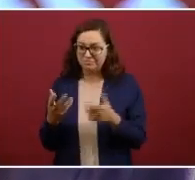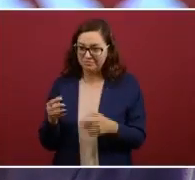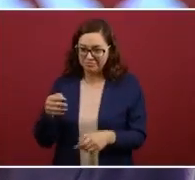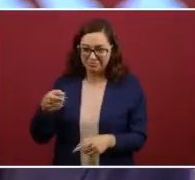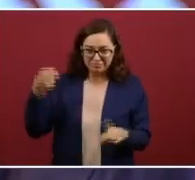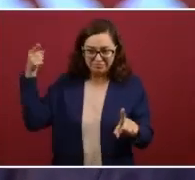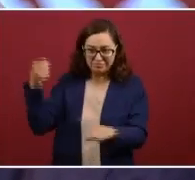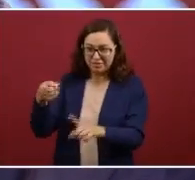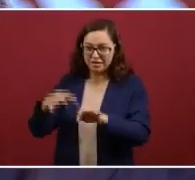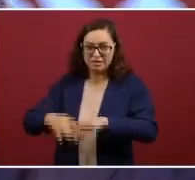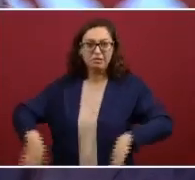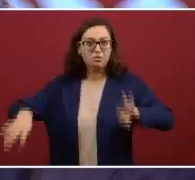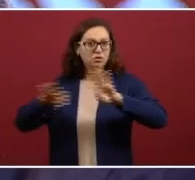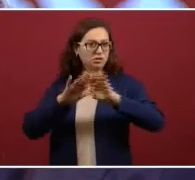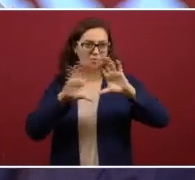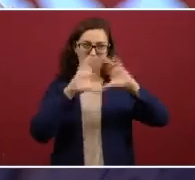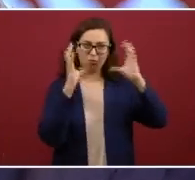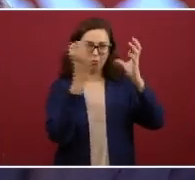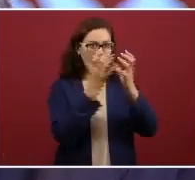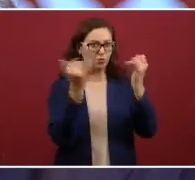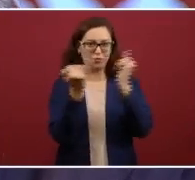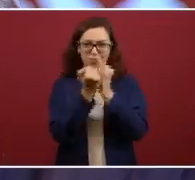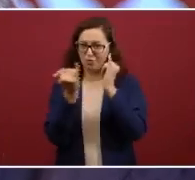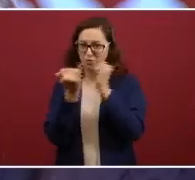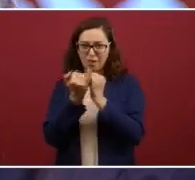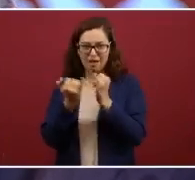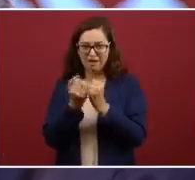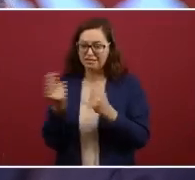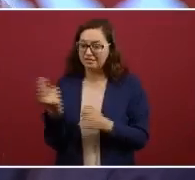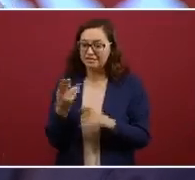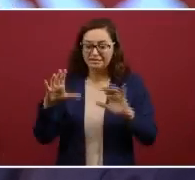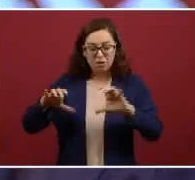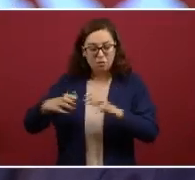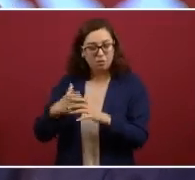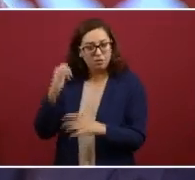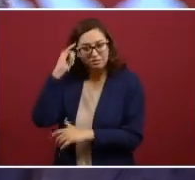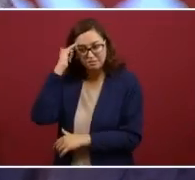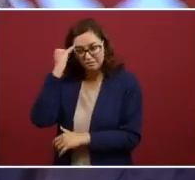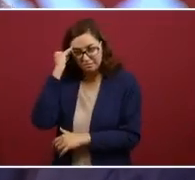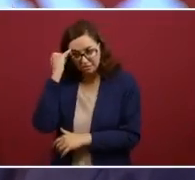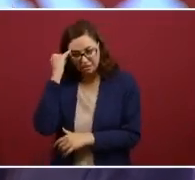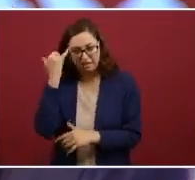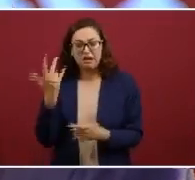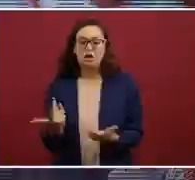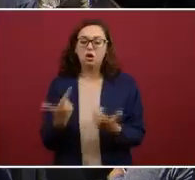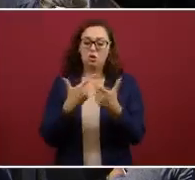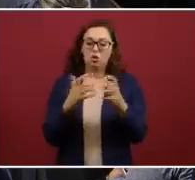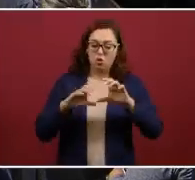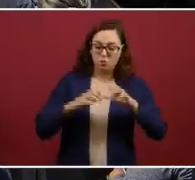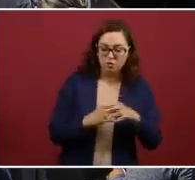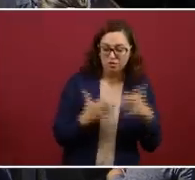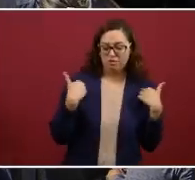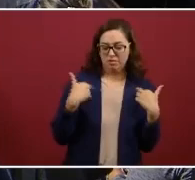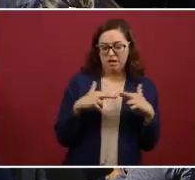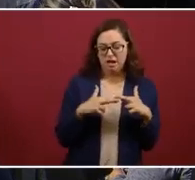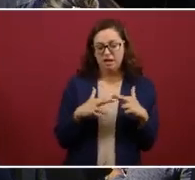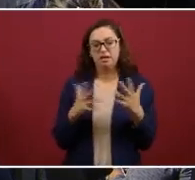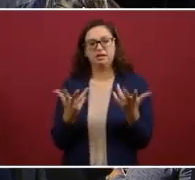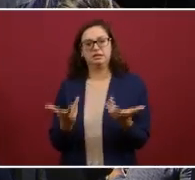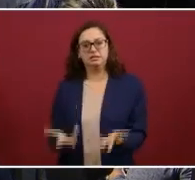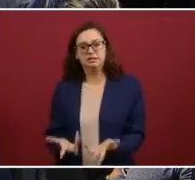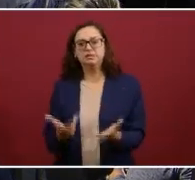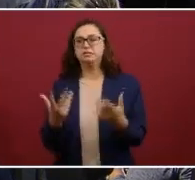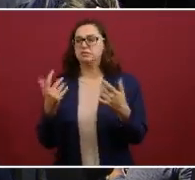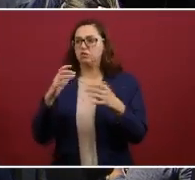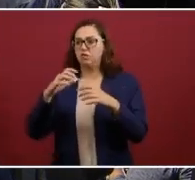hasta sectores urbanos, jóvenes de universidades, resistencias barriales, maestros democráticos que me consta han